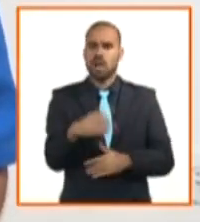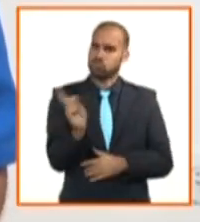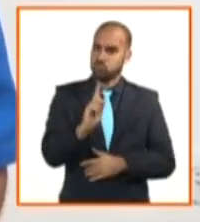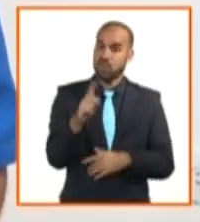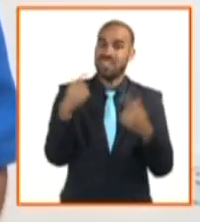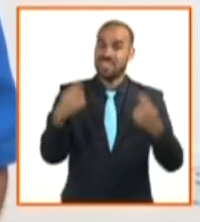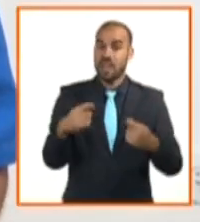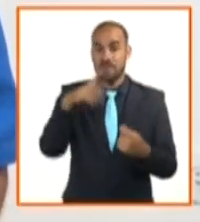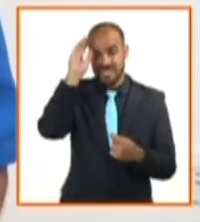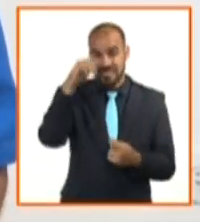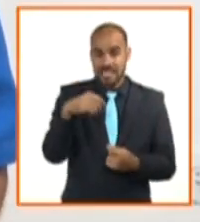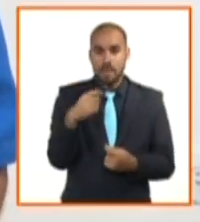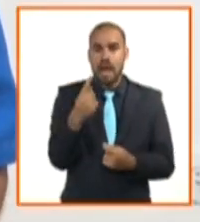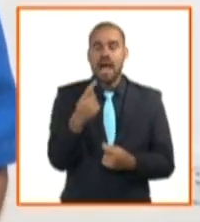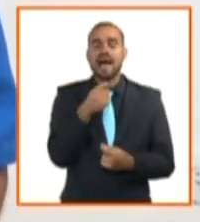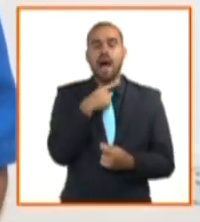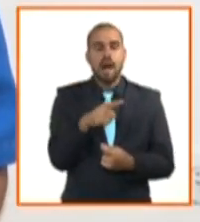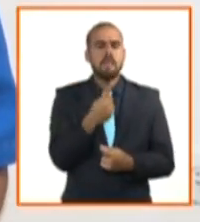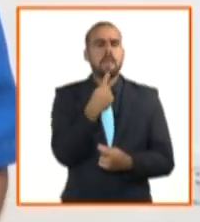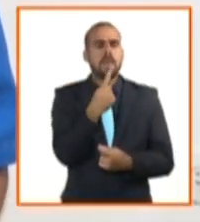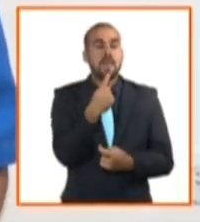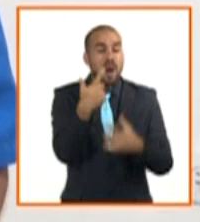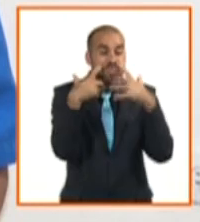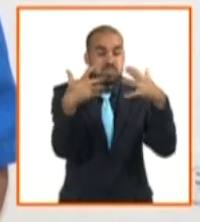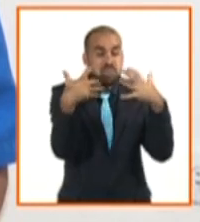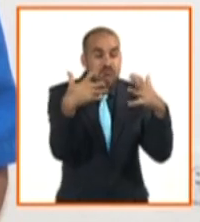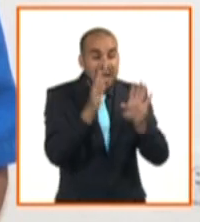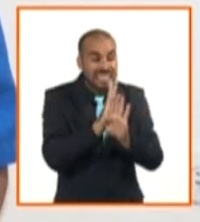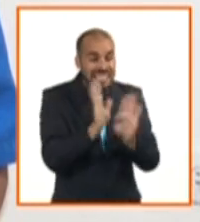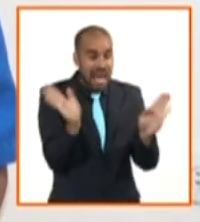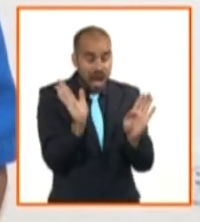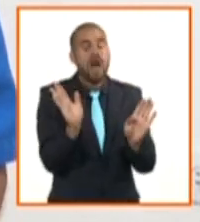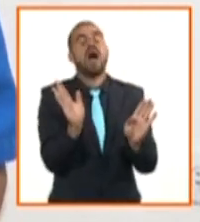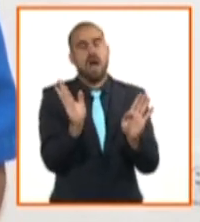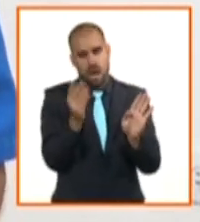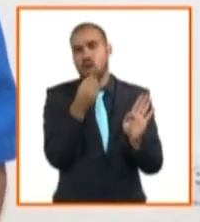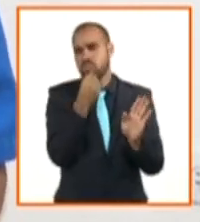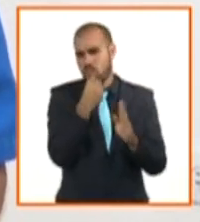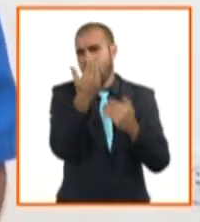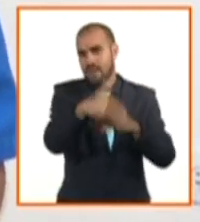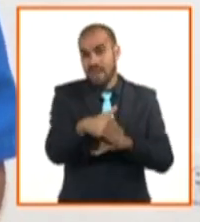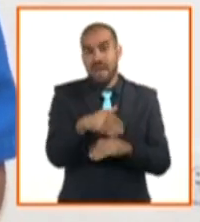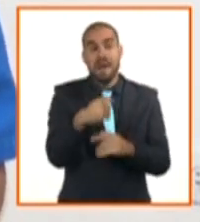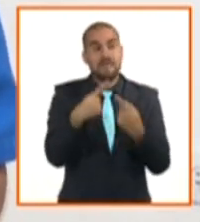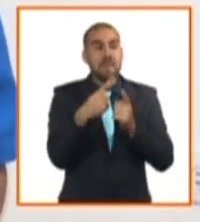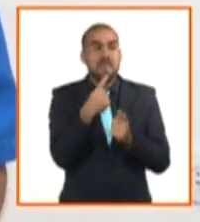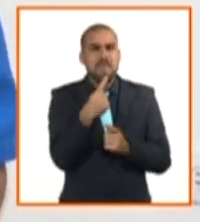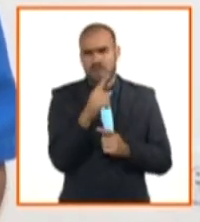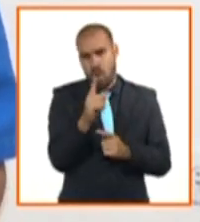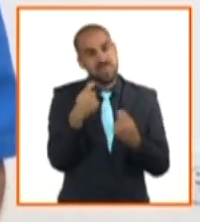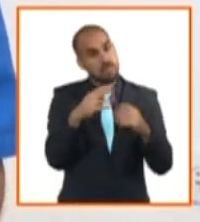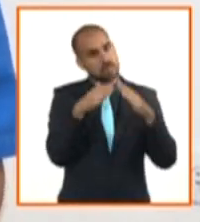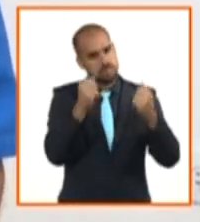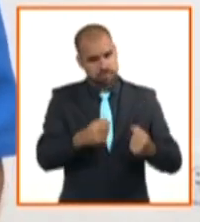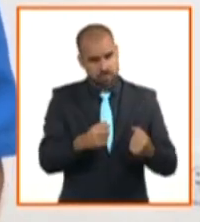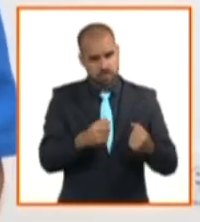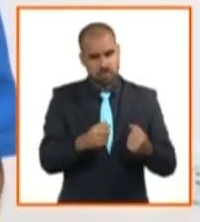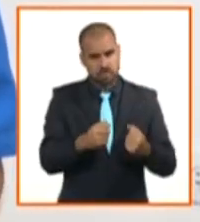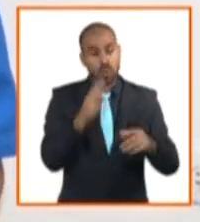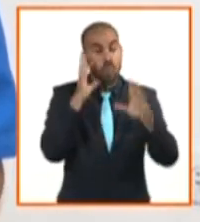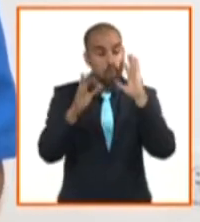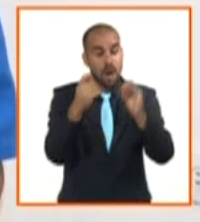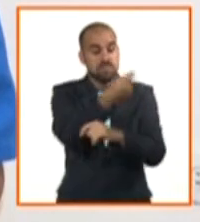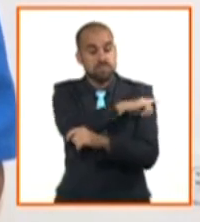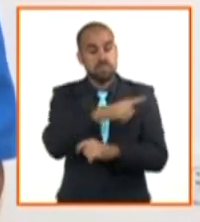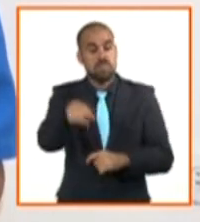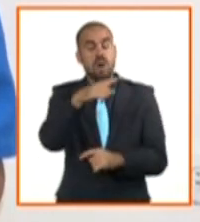eso esto para las cosas de más de más importancia y sobre todo que no hay imprudencia porque la imprudencia